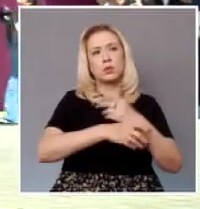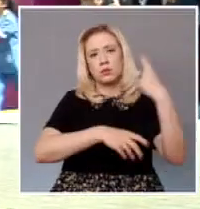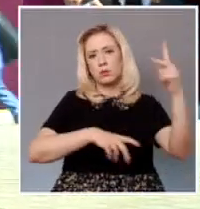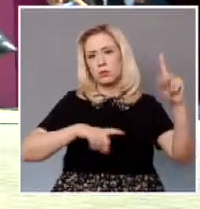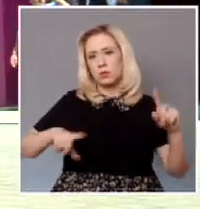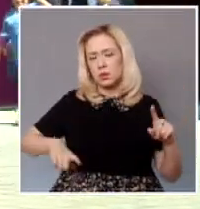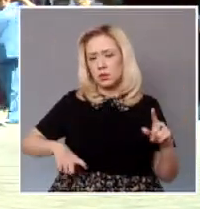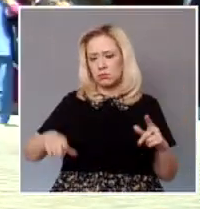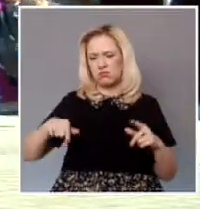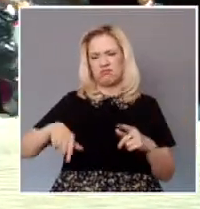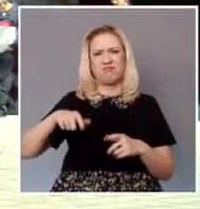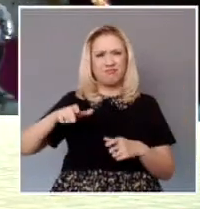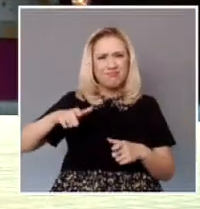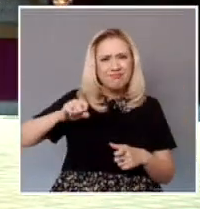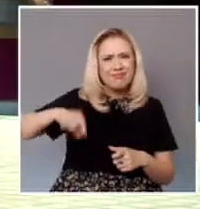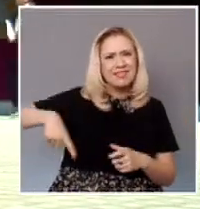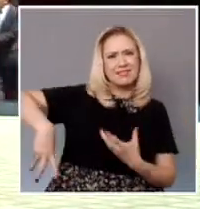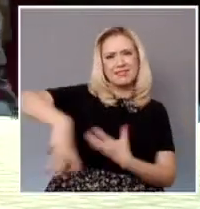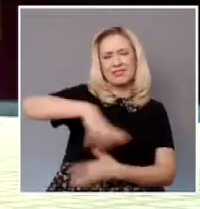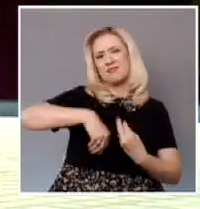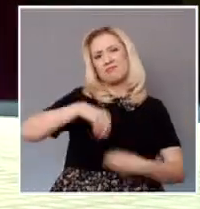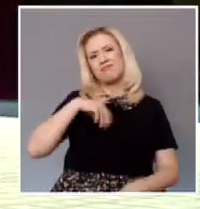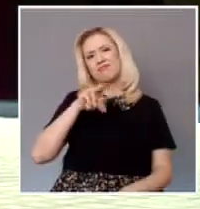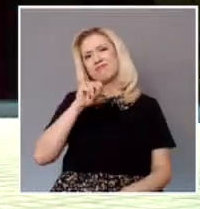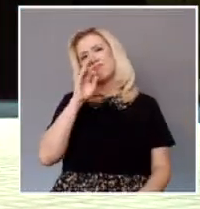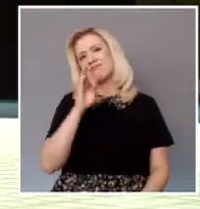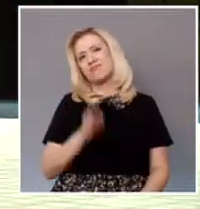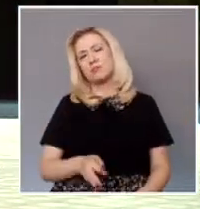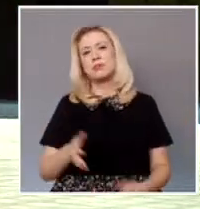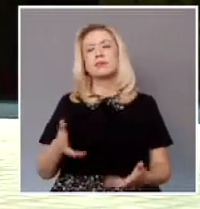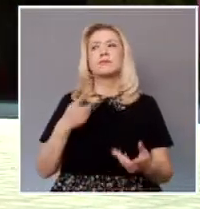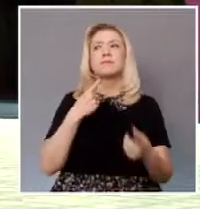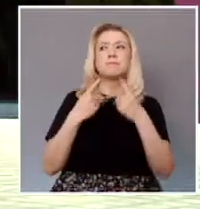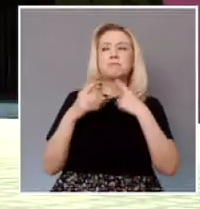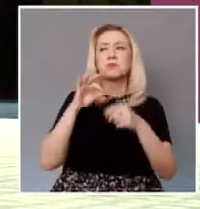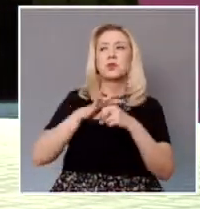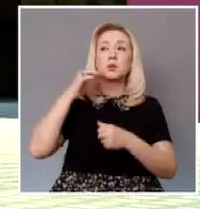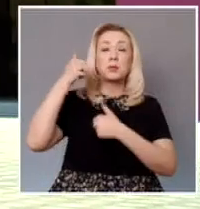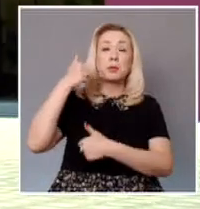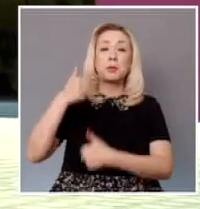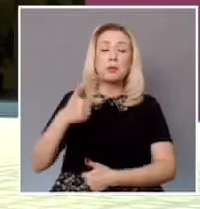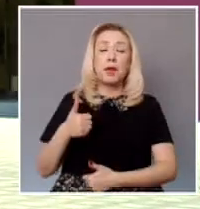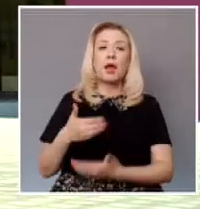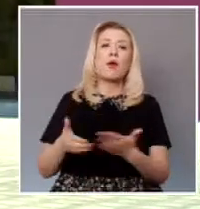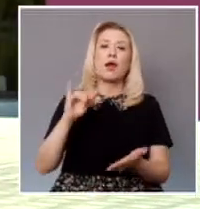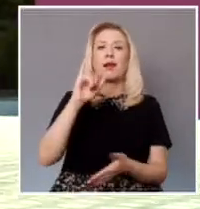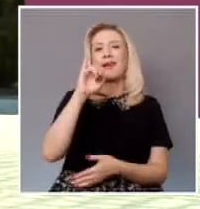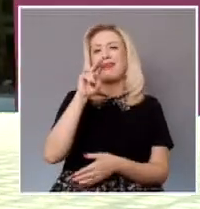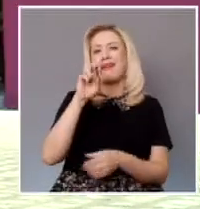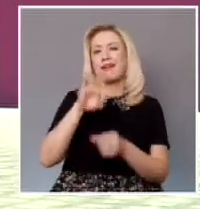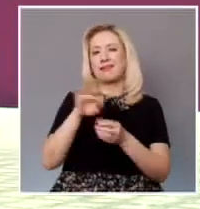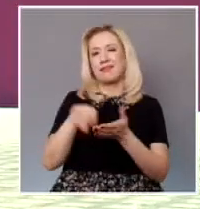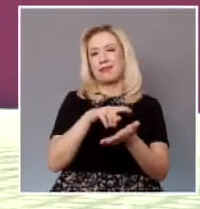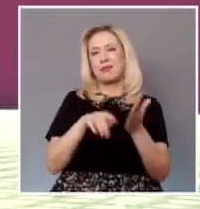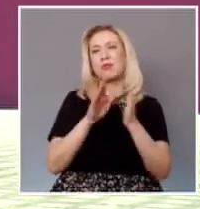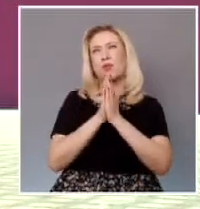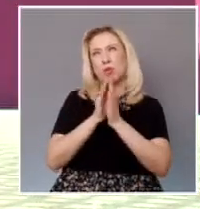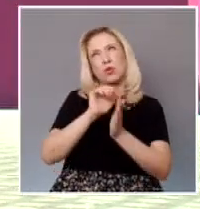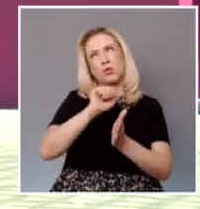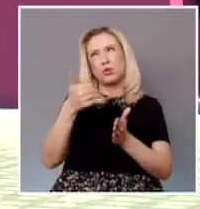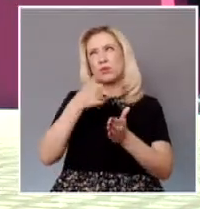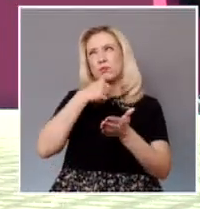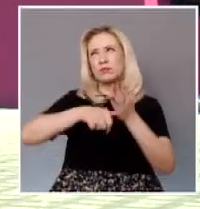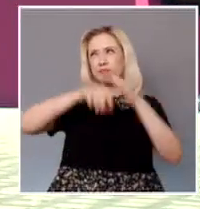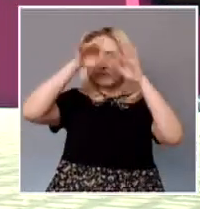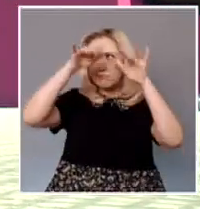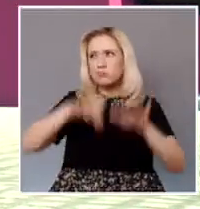por mayoría de votos, la Sala Superior ordenó al Consejo General del INE emitir a la brevedad otro acuerdo en el que atienda la